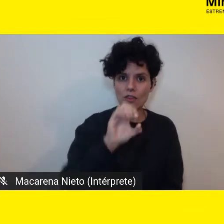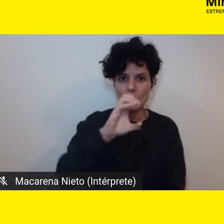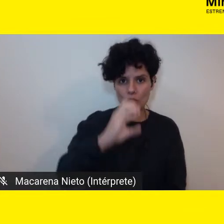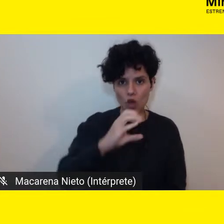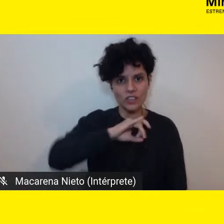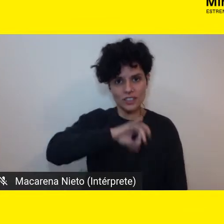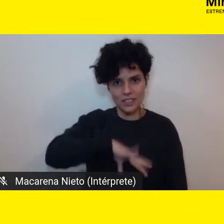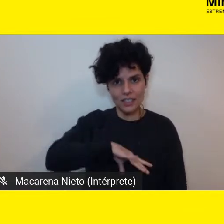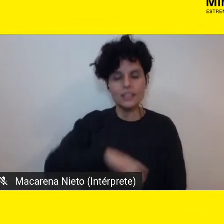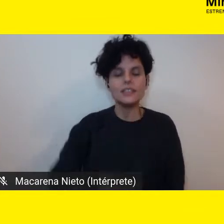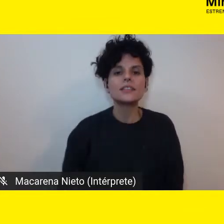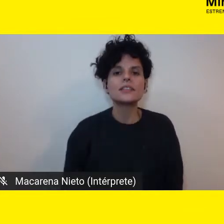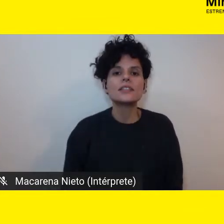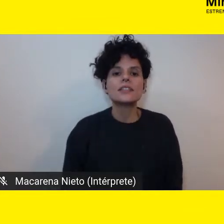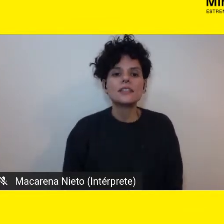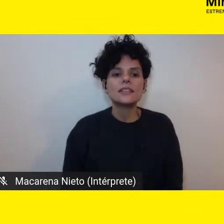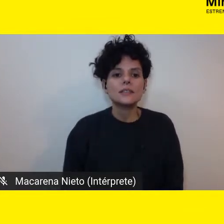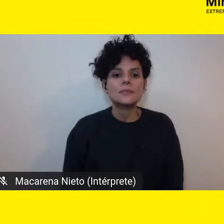con